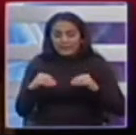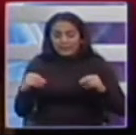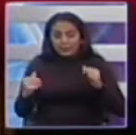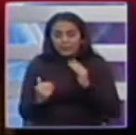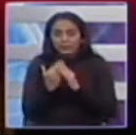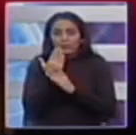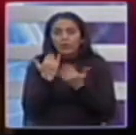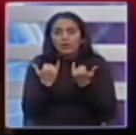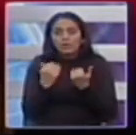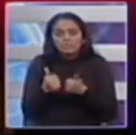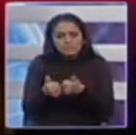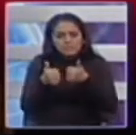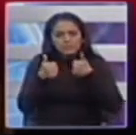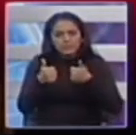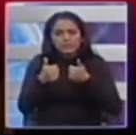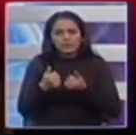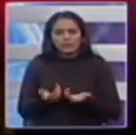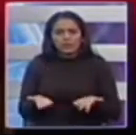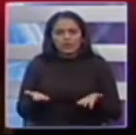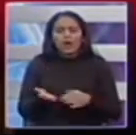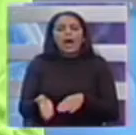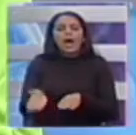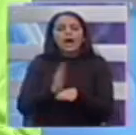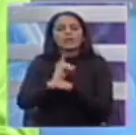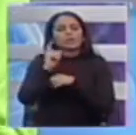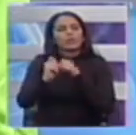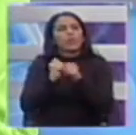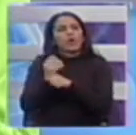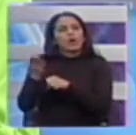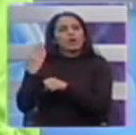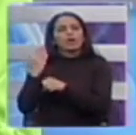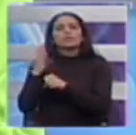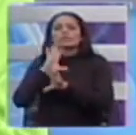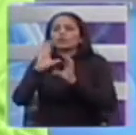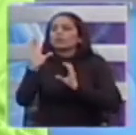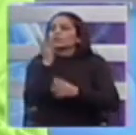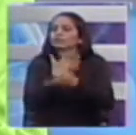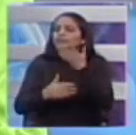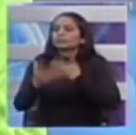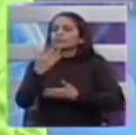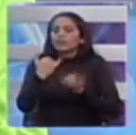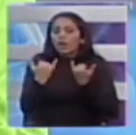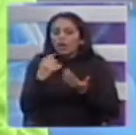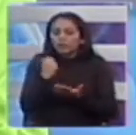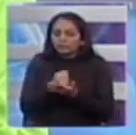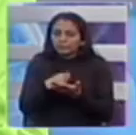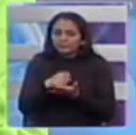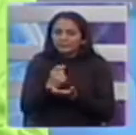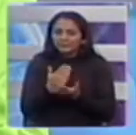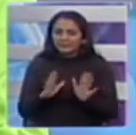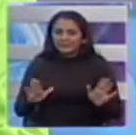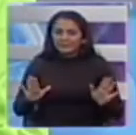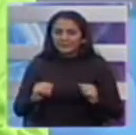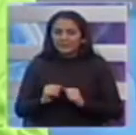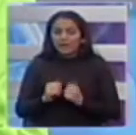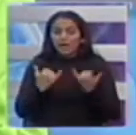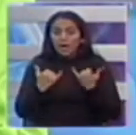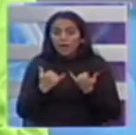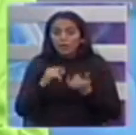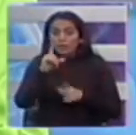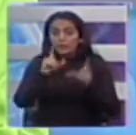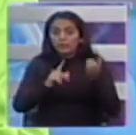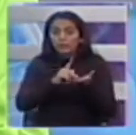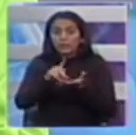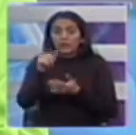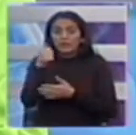un mes, fue topado en más de un año con la ciudadanía, socializado, y ahora es una ley sumamente positiva. Actualmente los que pagan